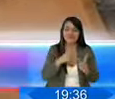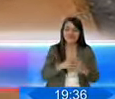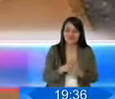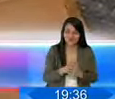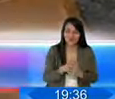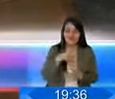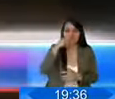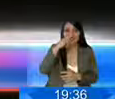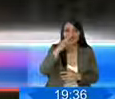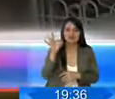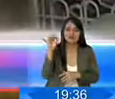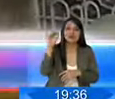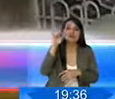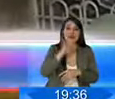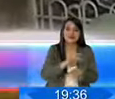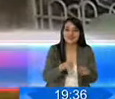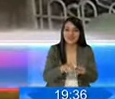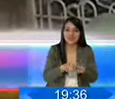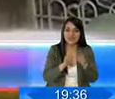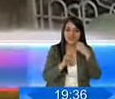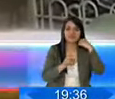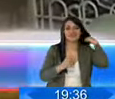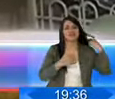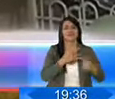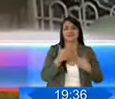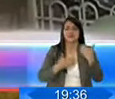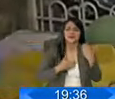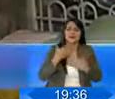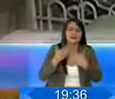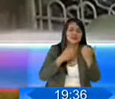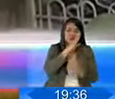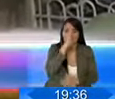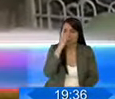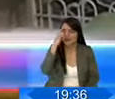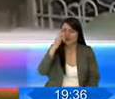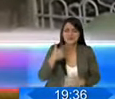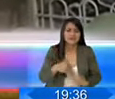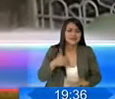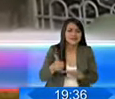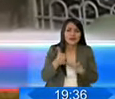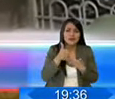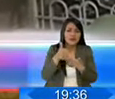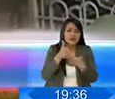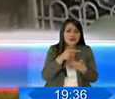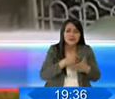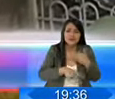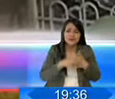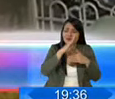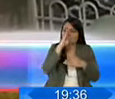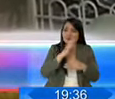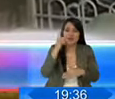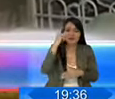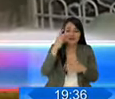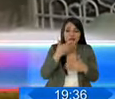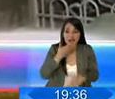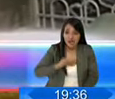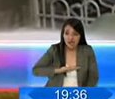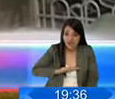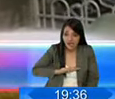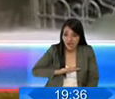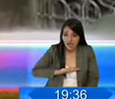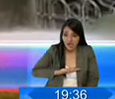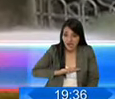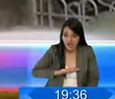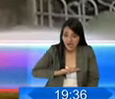nuestro niño mariposa. Emocionado, sinceramente emocionado. No pensaba tanto recibir tanta ayuda para mi hijo porque me han dejado